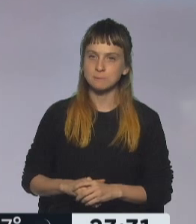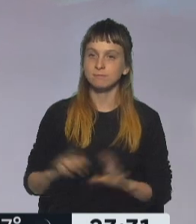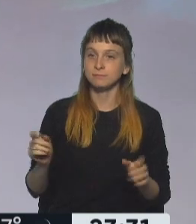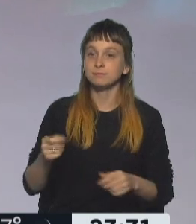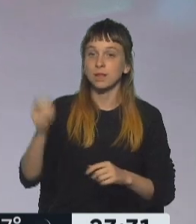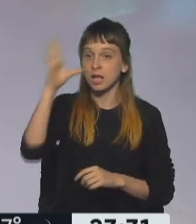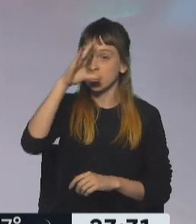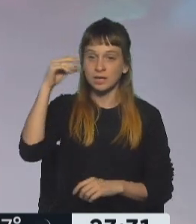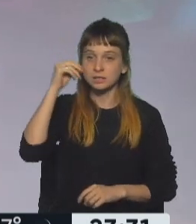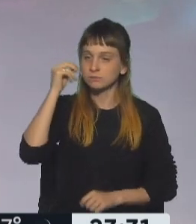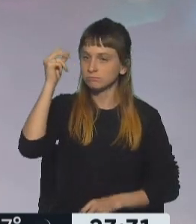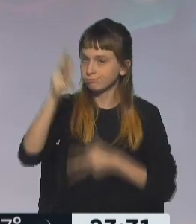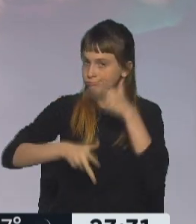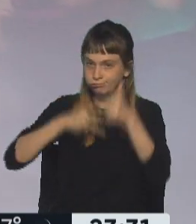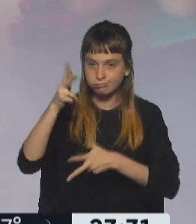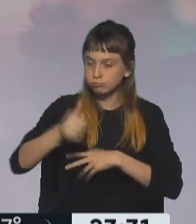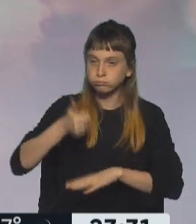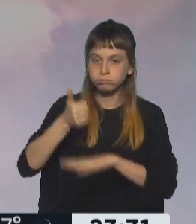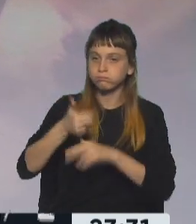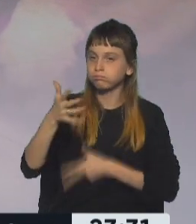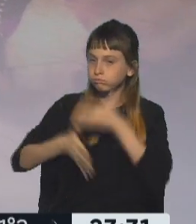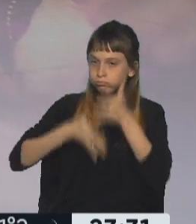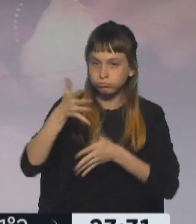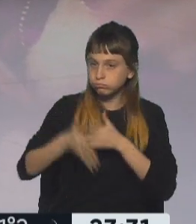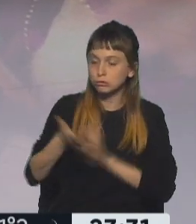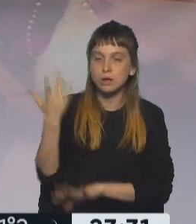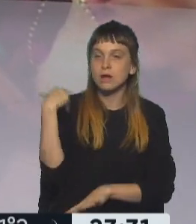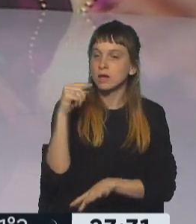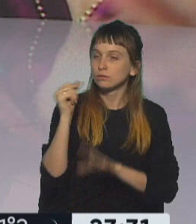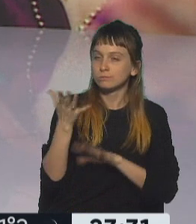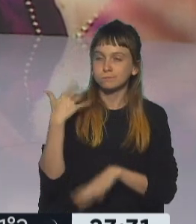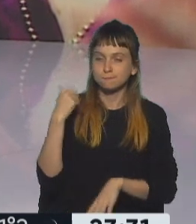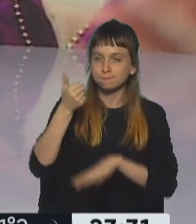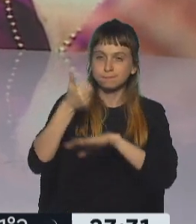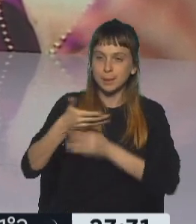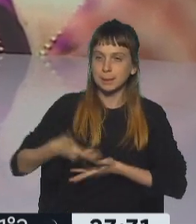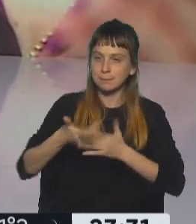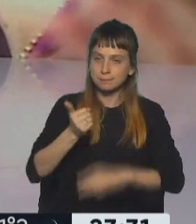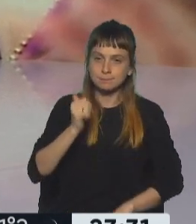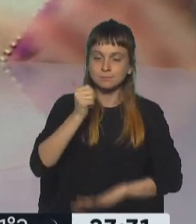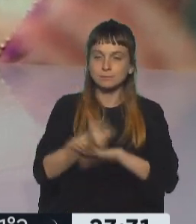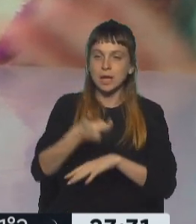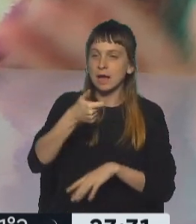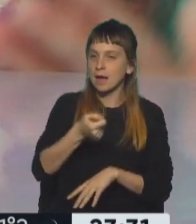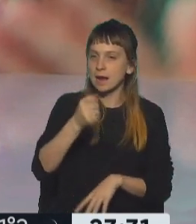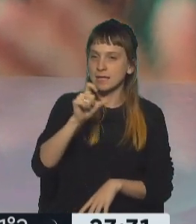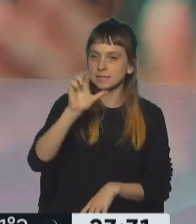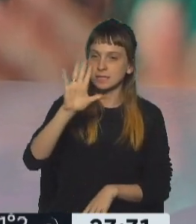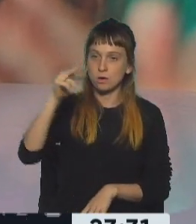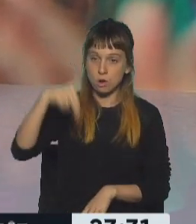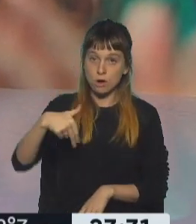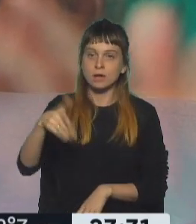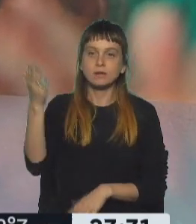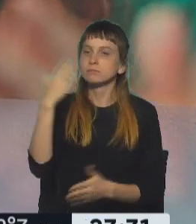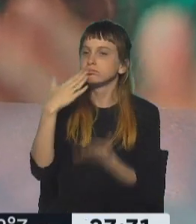Habló Cristina Fernández de Kirchner, como decíamos recién, hace instantes estuvo de invitada en el canal C5N, una entrevista que le